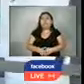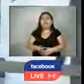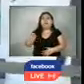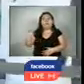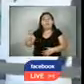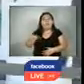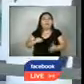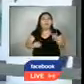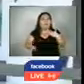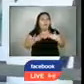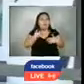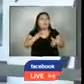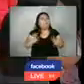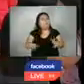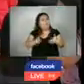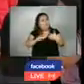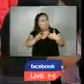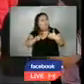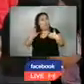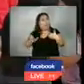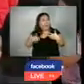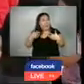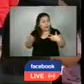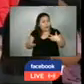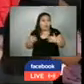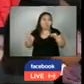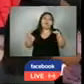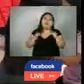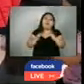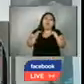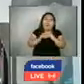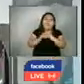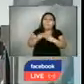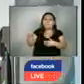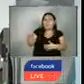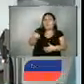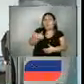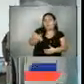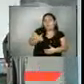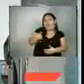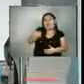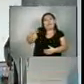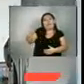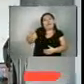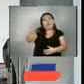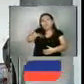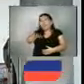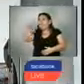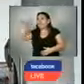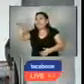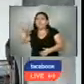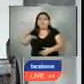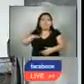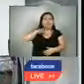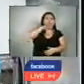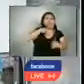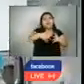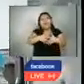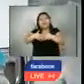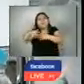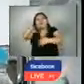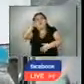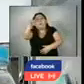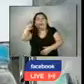detalló que una tercera razón es el retorno de salvadoreños de Estados Unidos u otros países de residencia, naciones que continúan